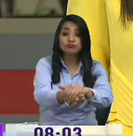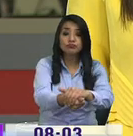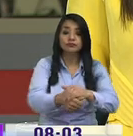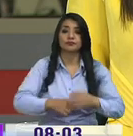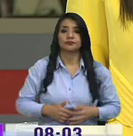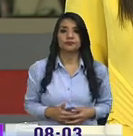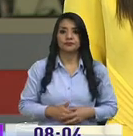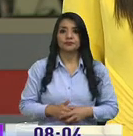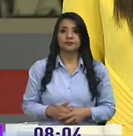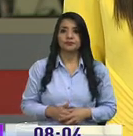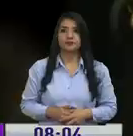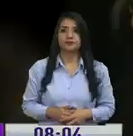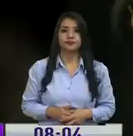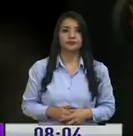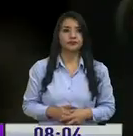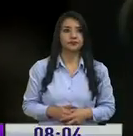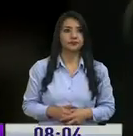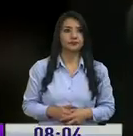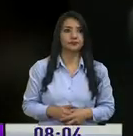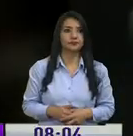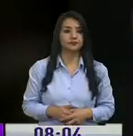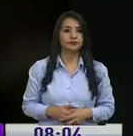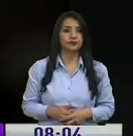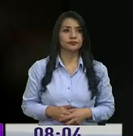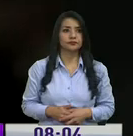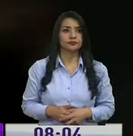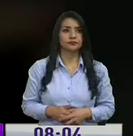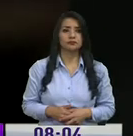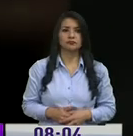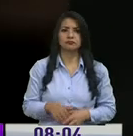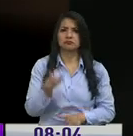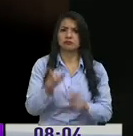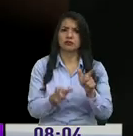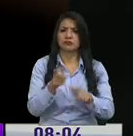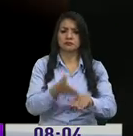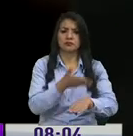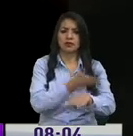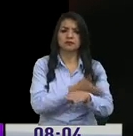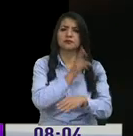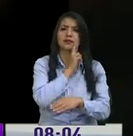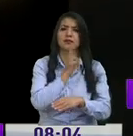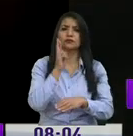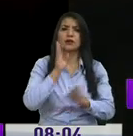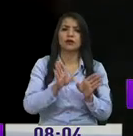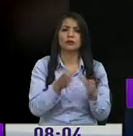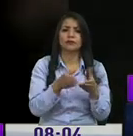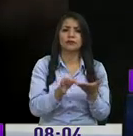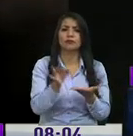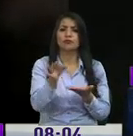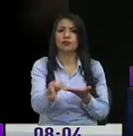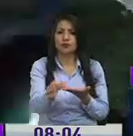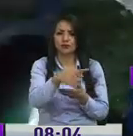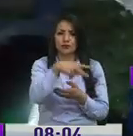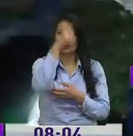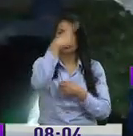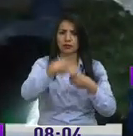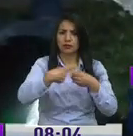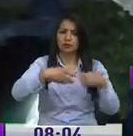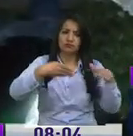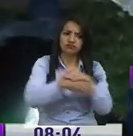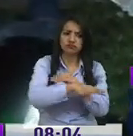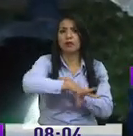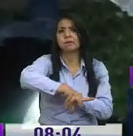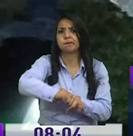movilizaban. Serían responsables del asalto a un restaurante en el sector del Comité del Pueblo Norte de Quito. La investigación fue